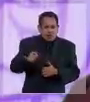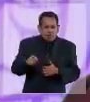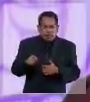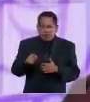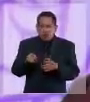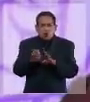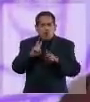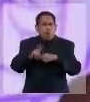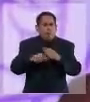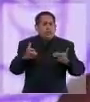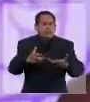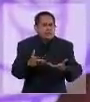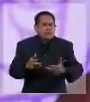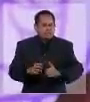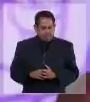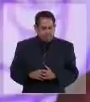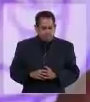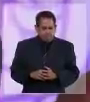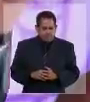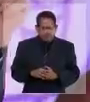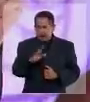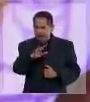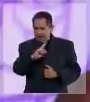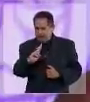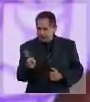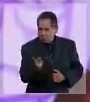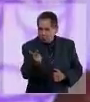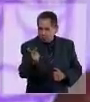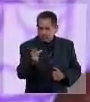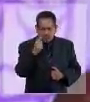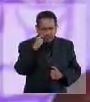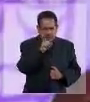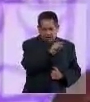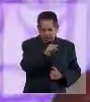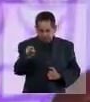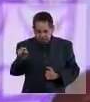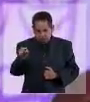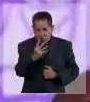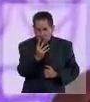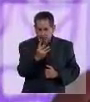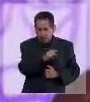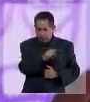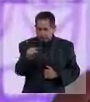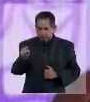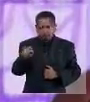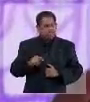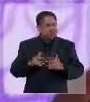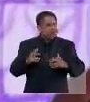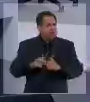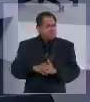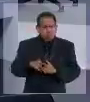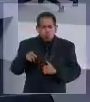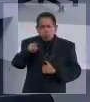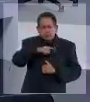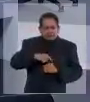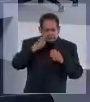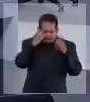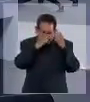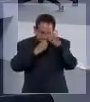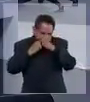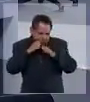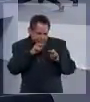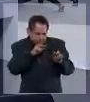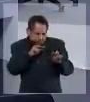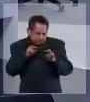todas. La pregunta que quiero plantear a los cuatro es, ¿qué diagnóstico tienen,